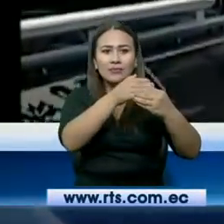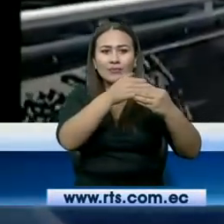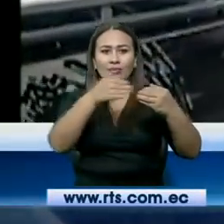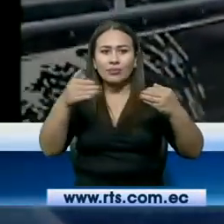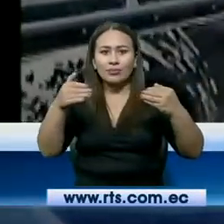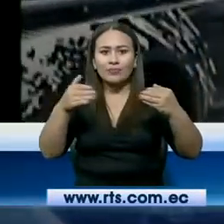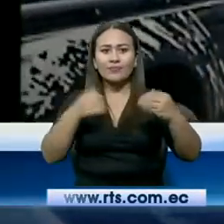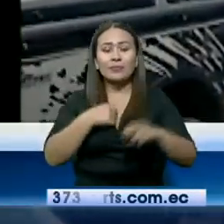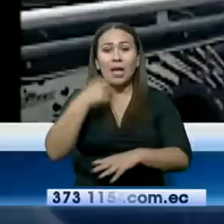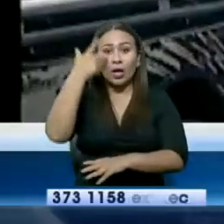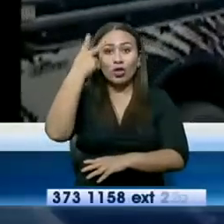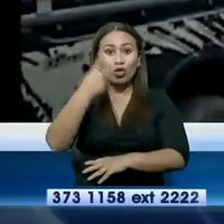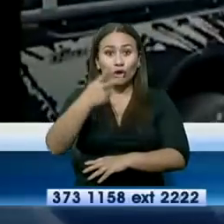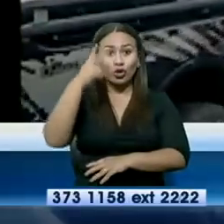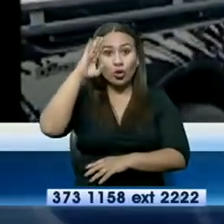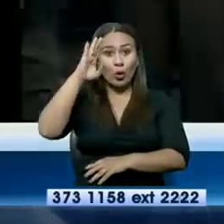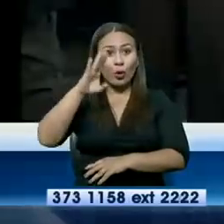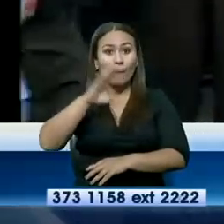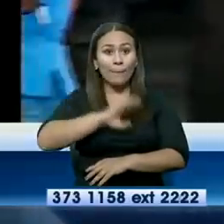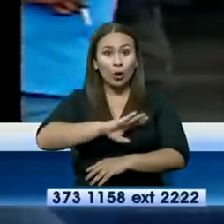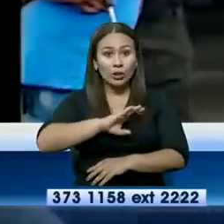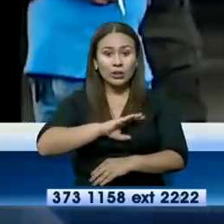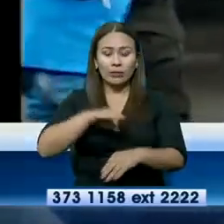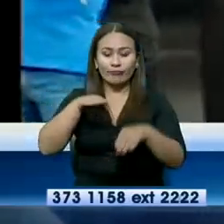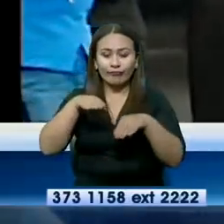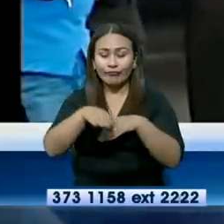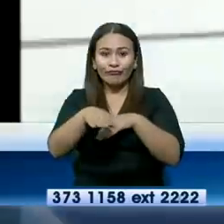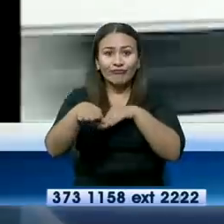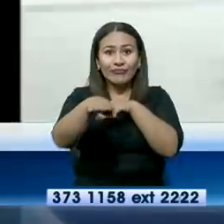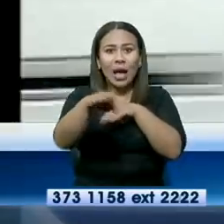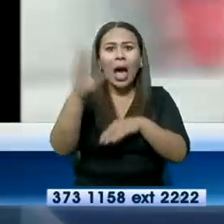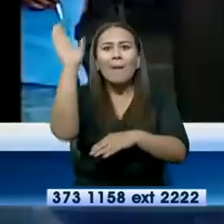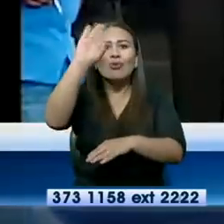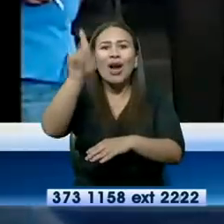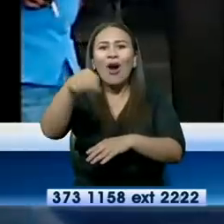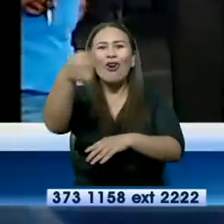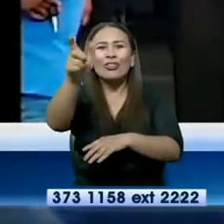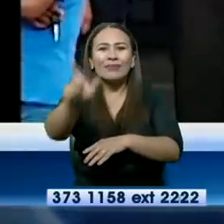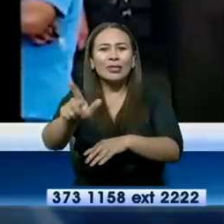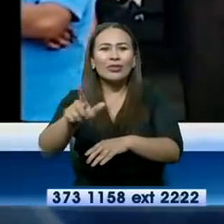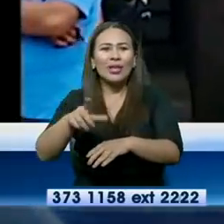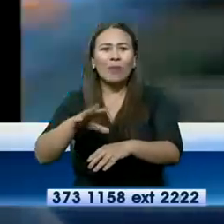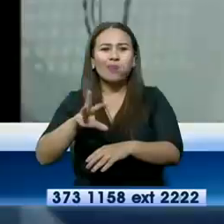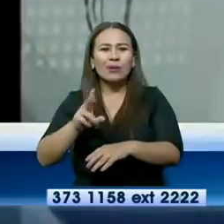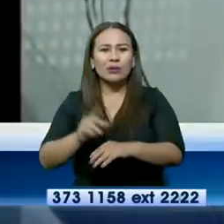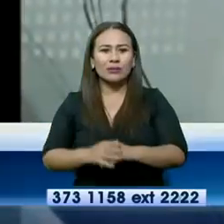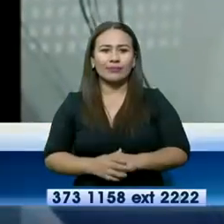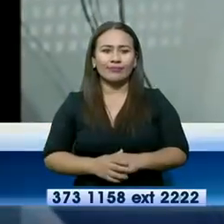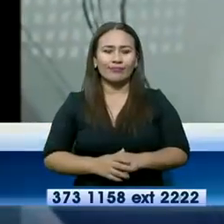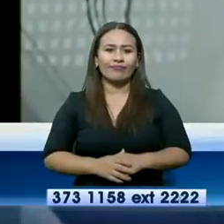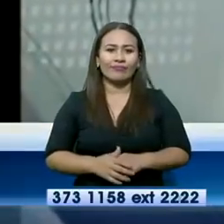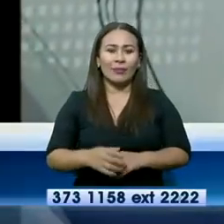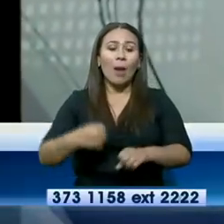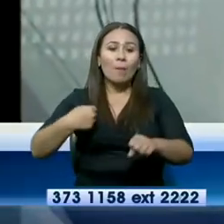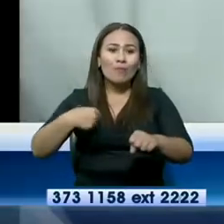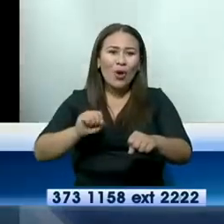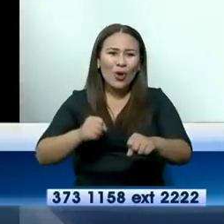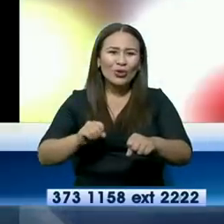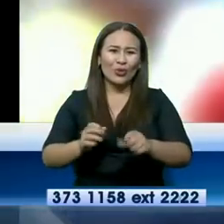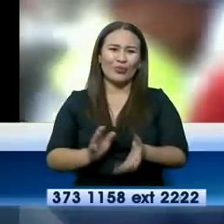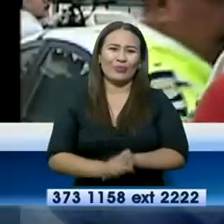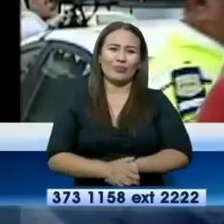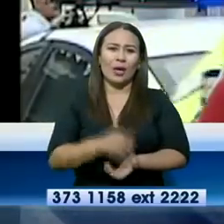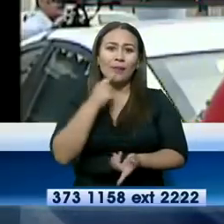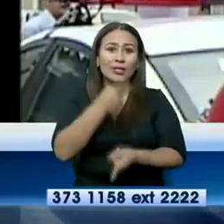dos oficiales que iban en el patrullero participaban de una persecución contra los ocupantes de una motocicleta.